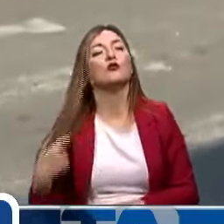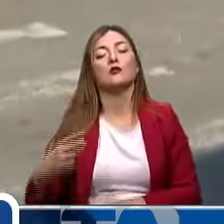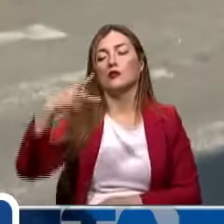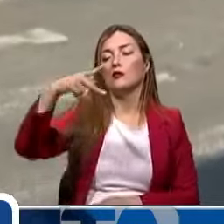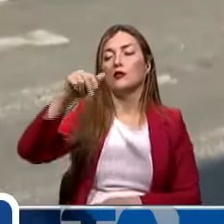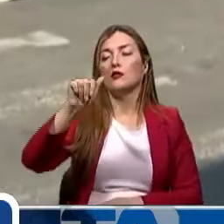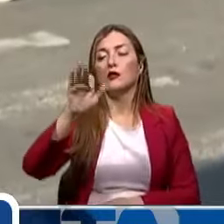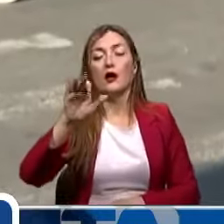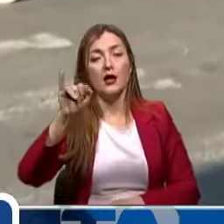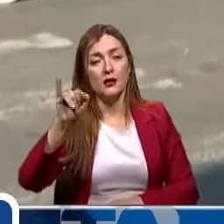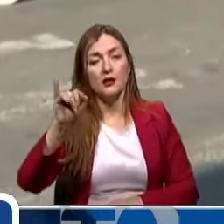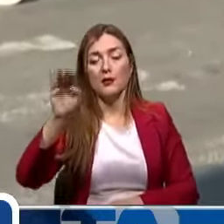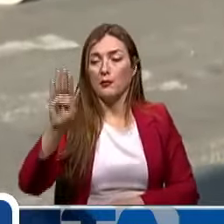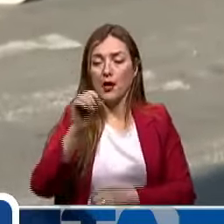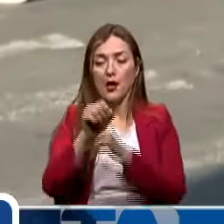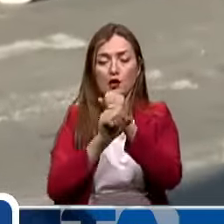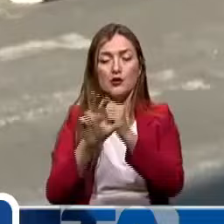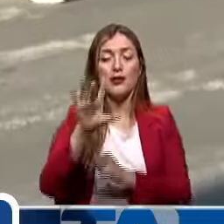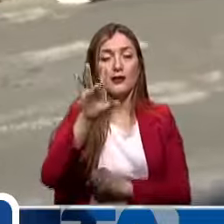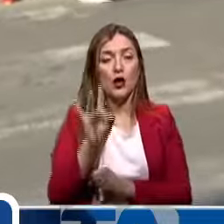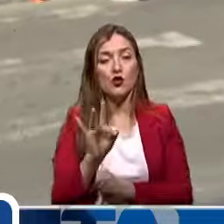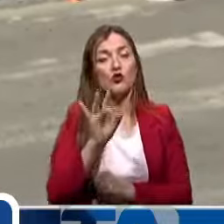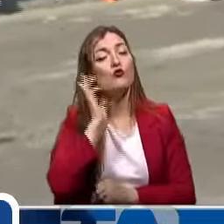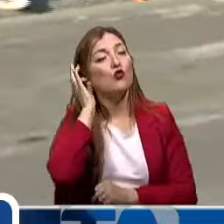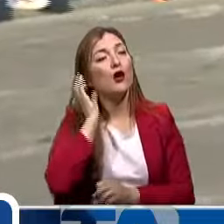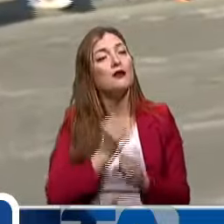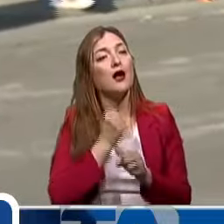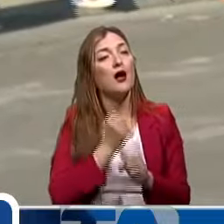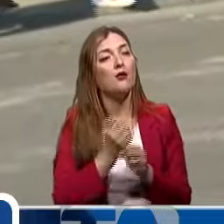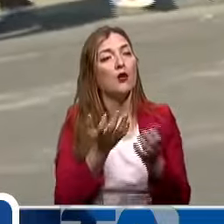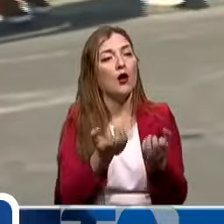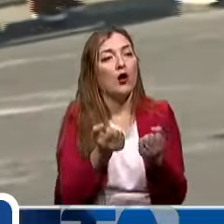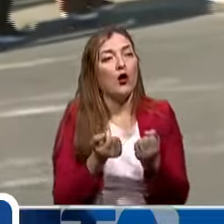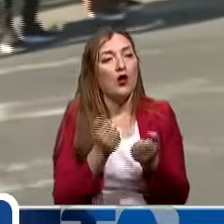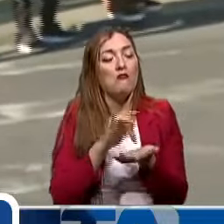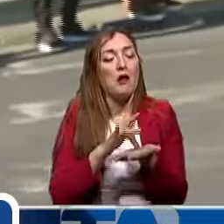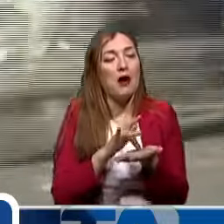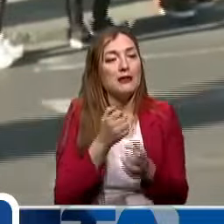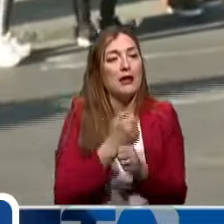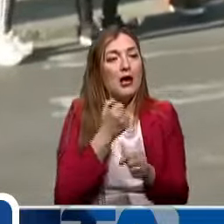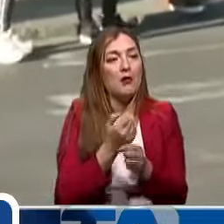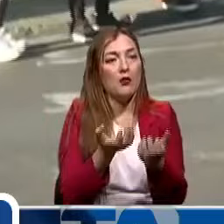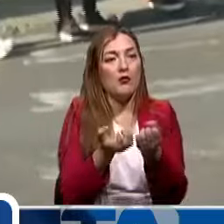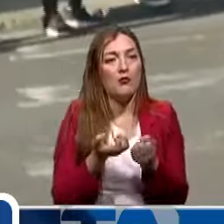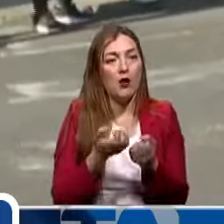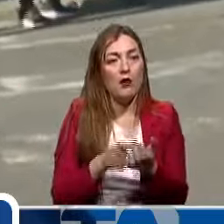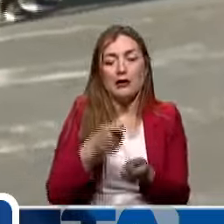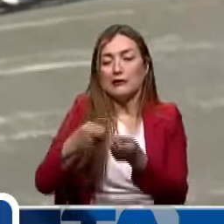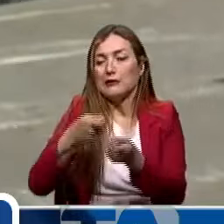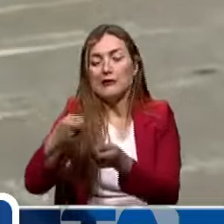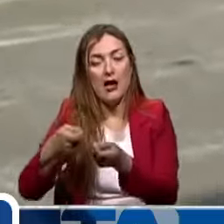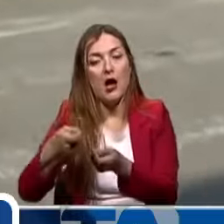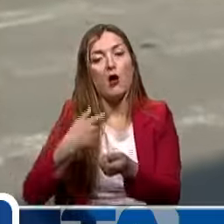B., de 38 años, y era una de las cajeras de la farmacia. Ya lo escuchábamos, no es la primera vez que se registran